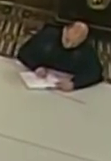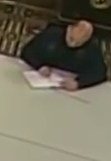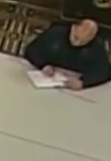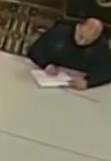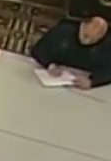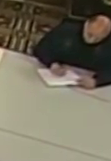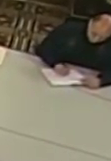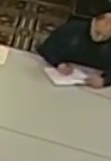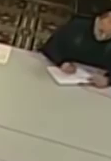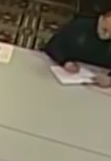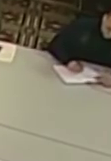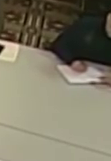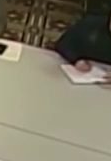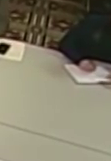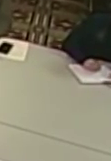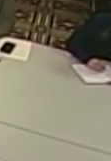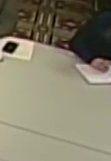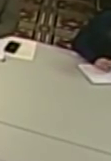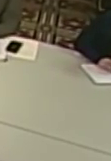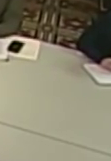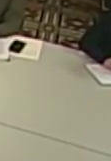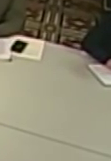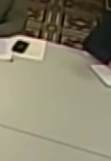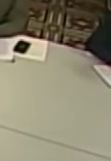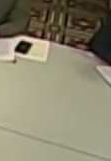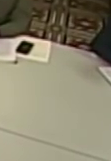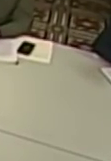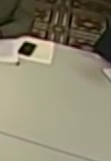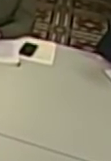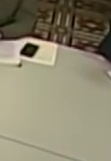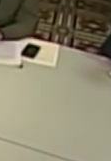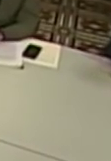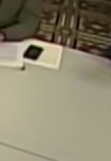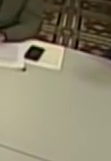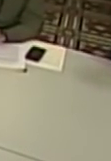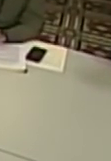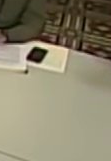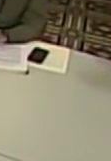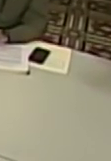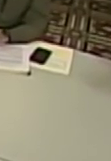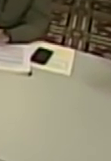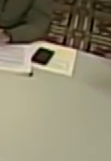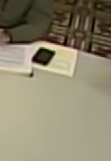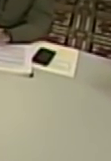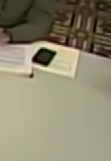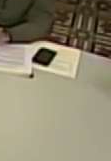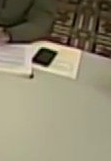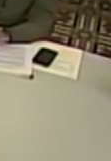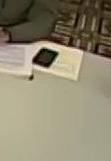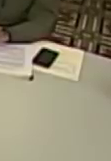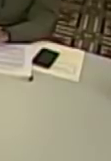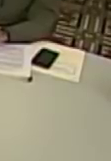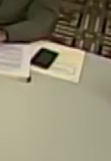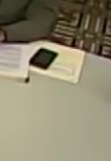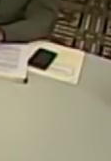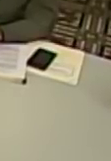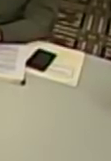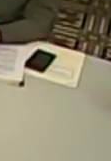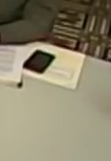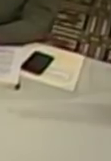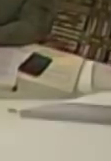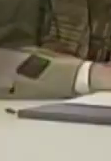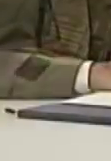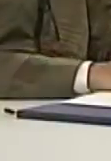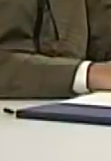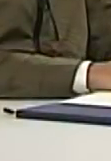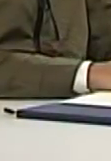camarada profesor Ricardo Menéndez, el ministro de finanzas Simón Serpa, ministro de petróleo Manuel Quevedo, ministro de agricultura